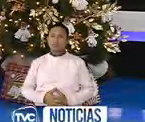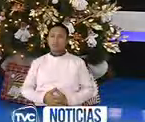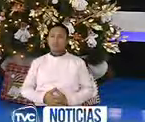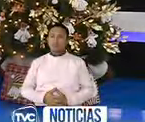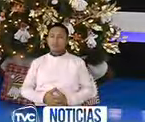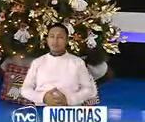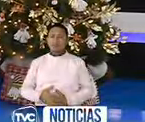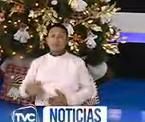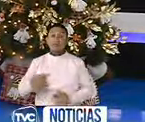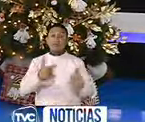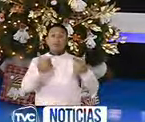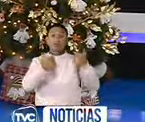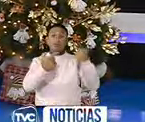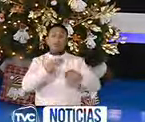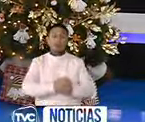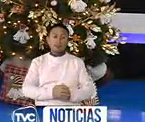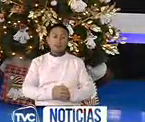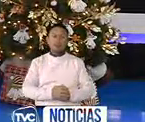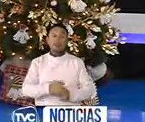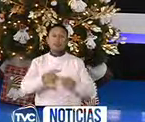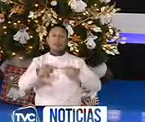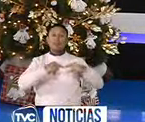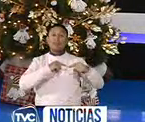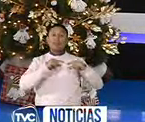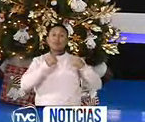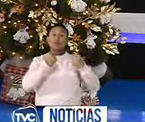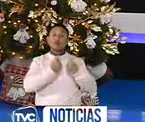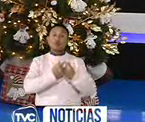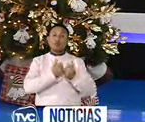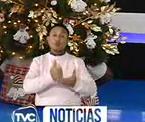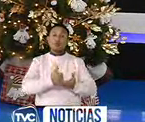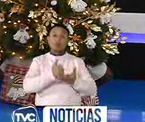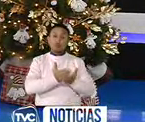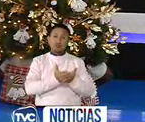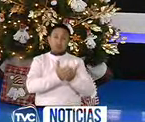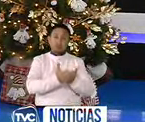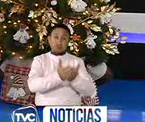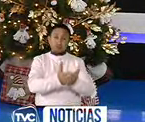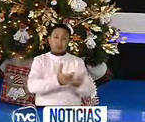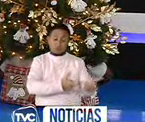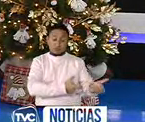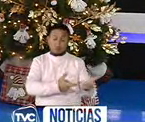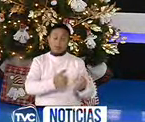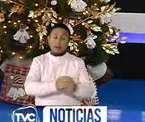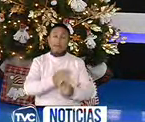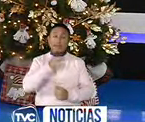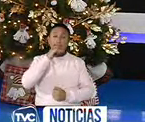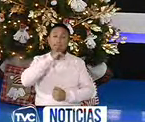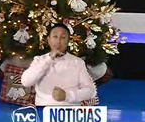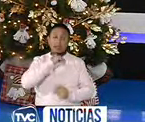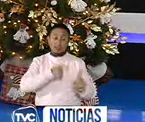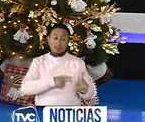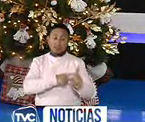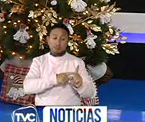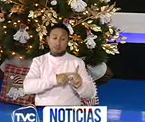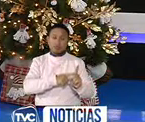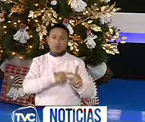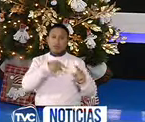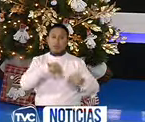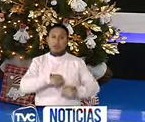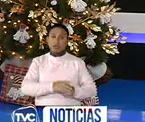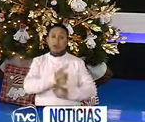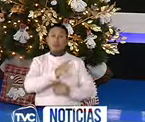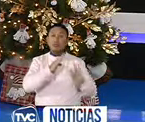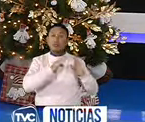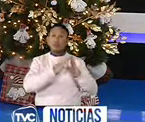Al estilo sicariato, asesinaron al jefe de la brigada de rescate acuático del cuerpo de bomberos de Manta. La víctima estaba frente a la casa de